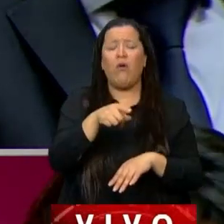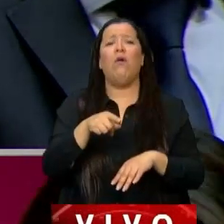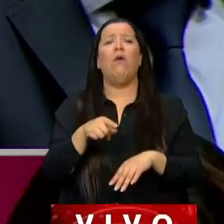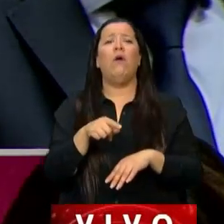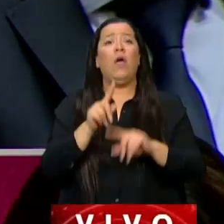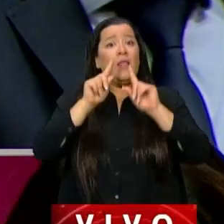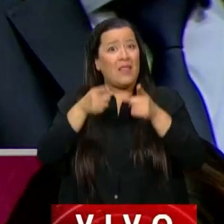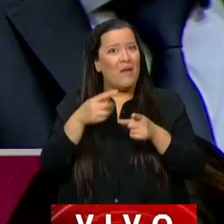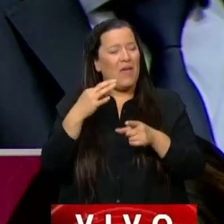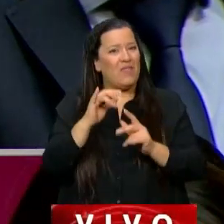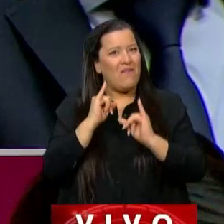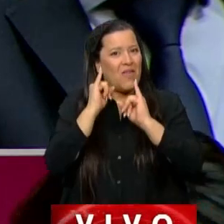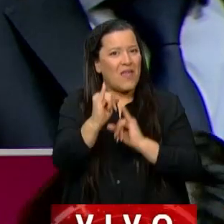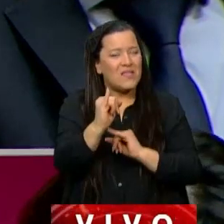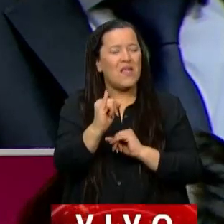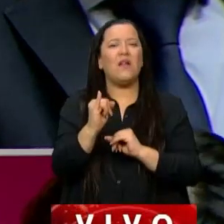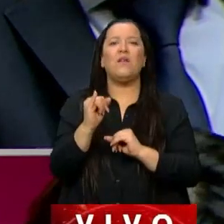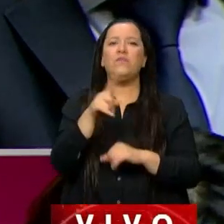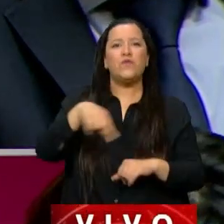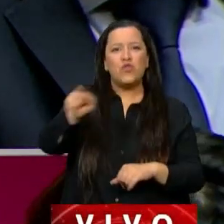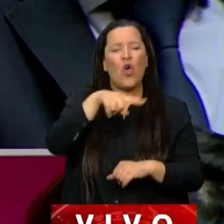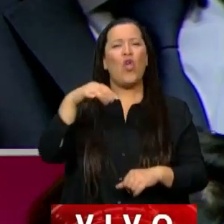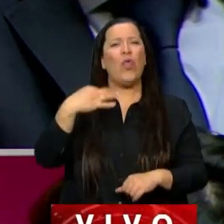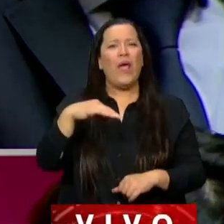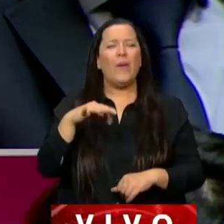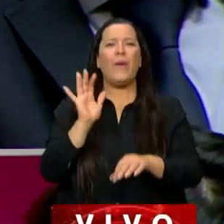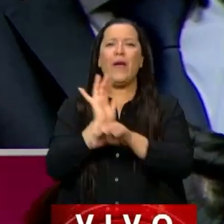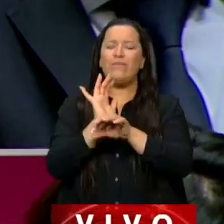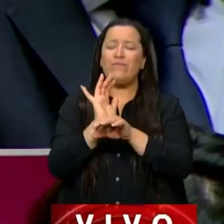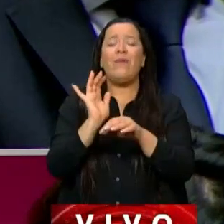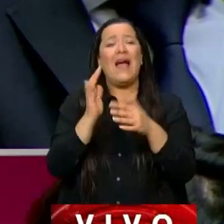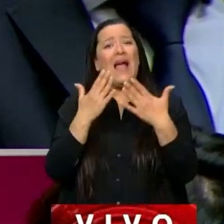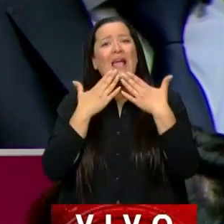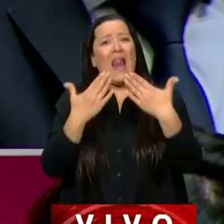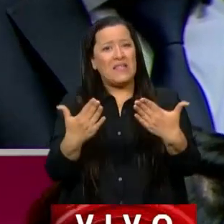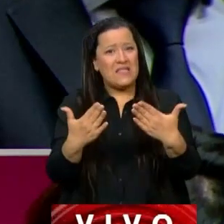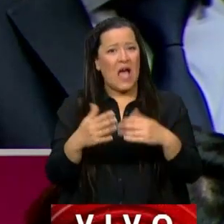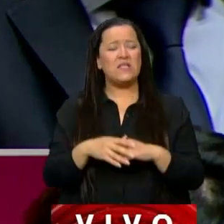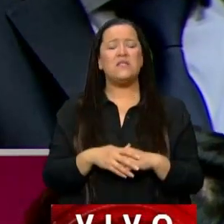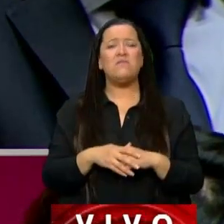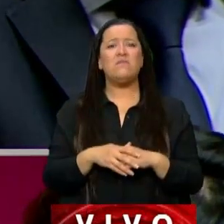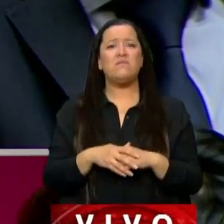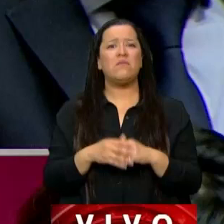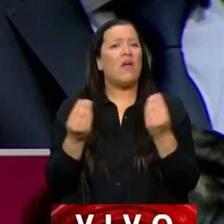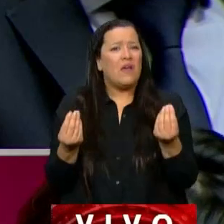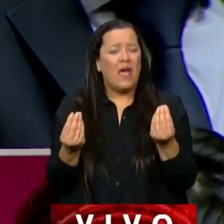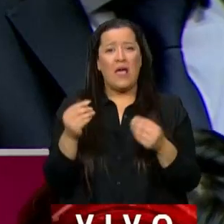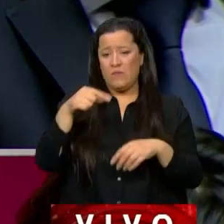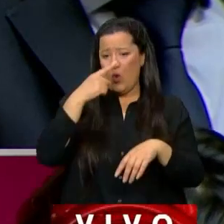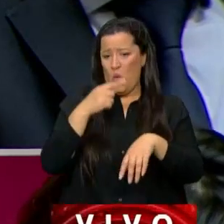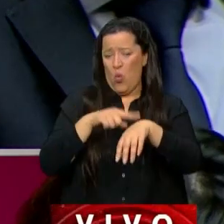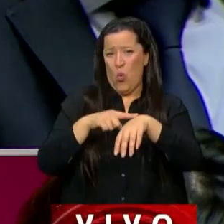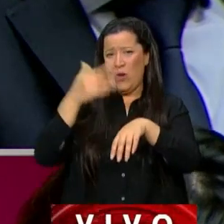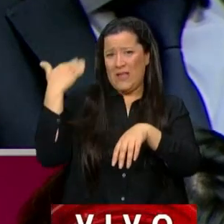¿Y por qué no mencionar que debemos dar gracias a que en este